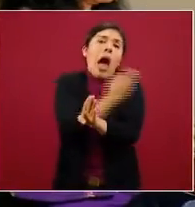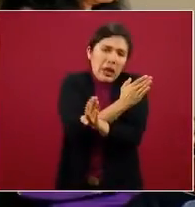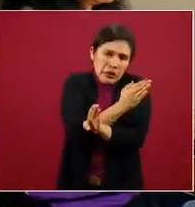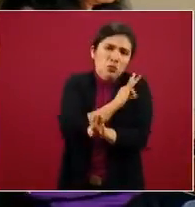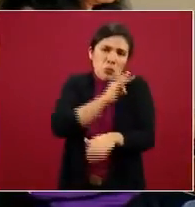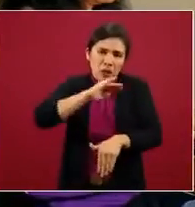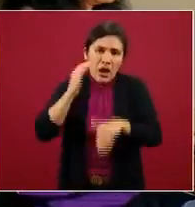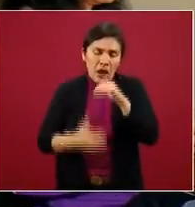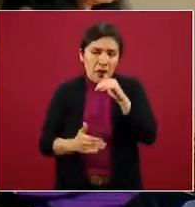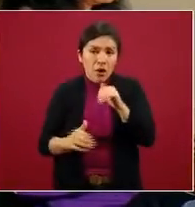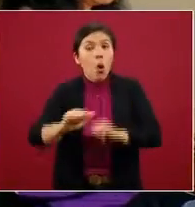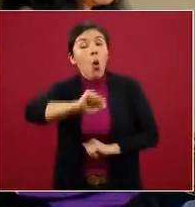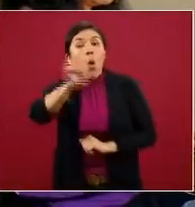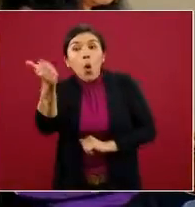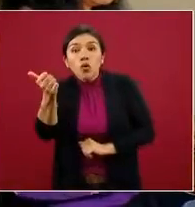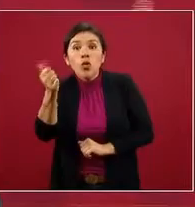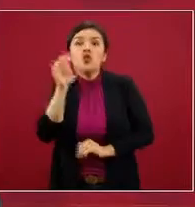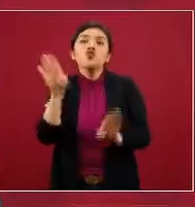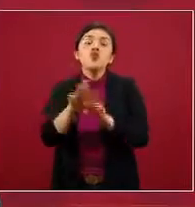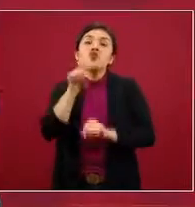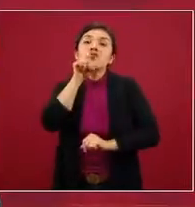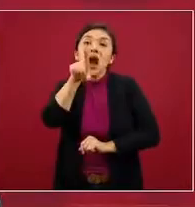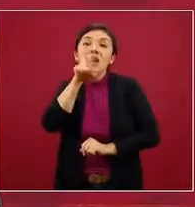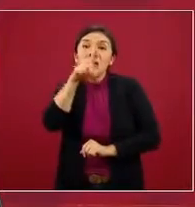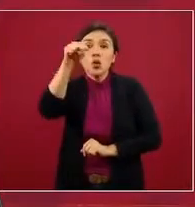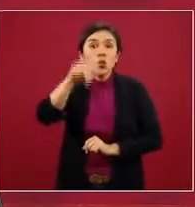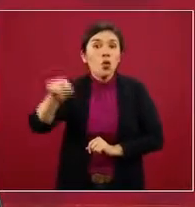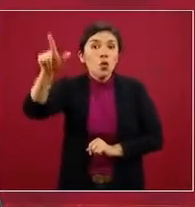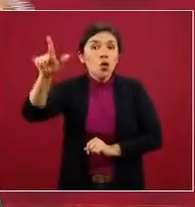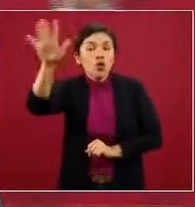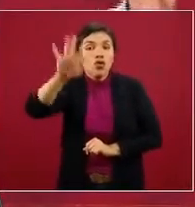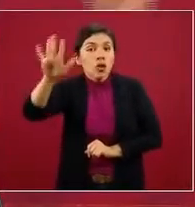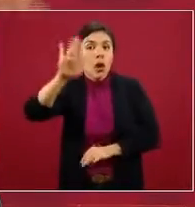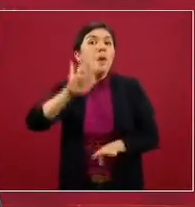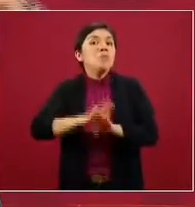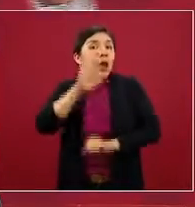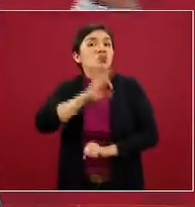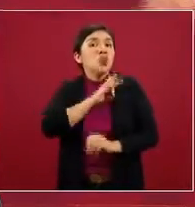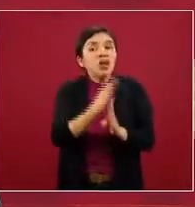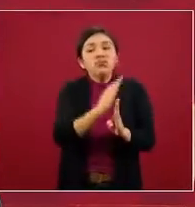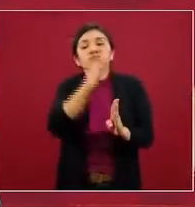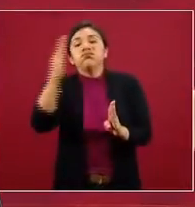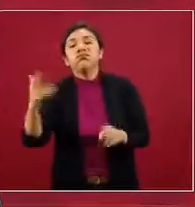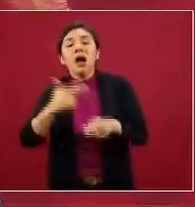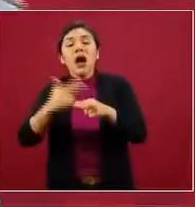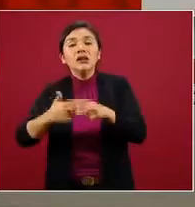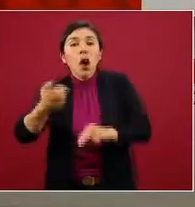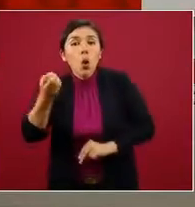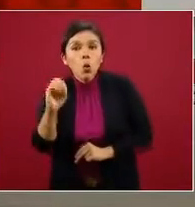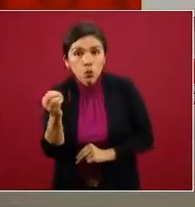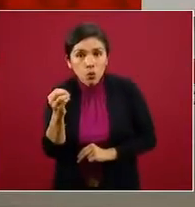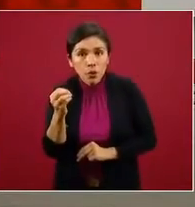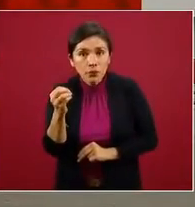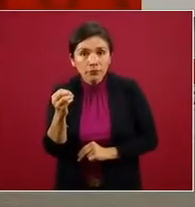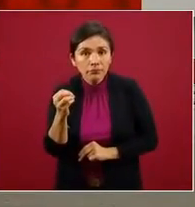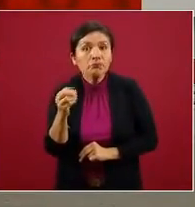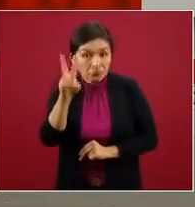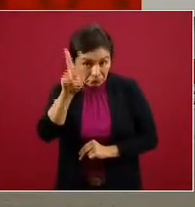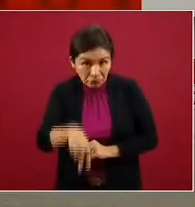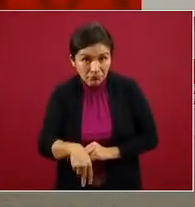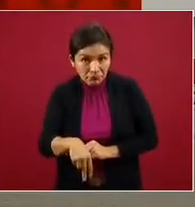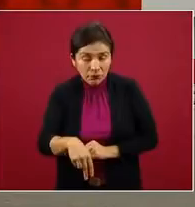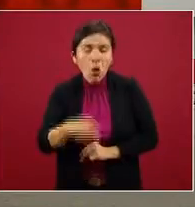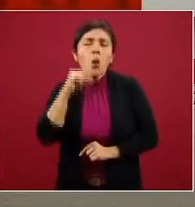antes. En otros, como ya hemos dicho, Jalisco y Nuevo León son los que más probablemente llegarán hasta octubre.